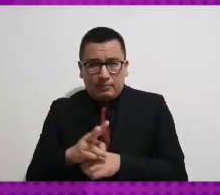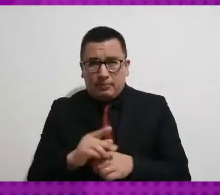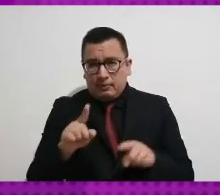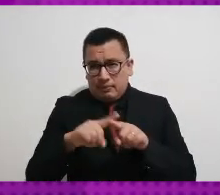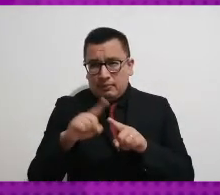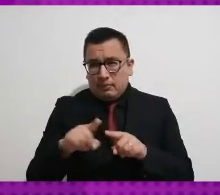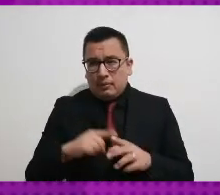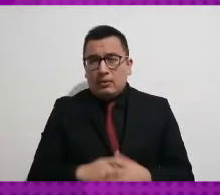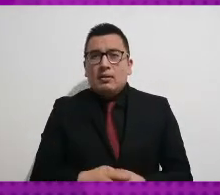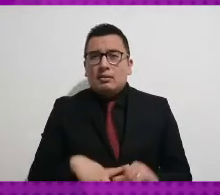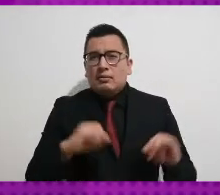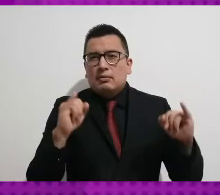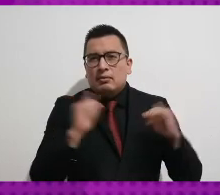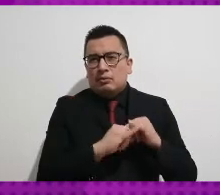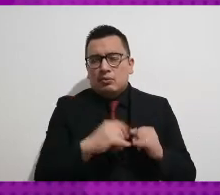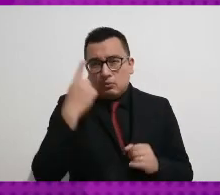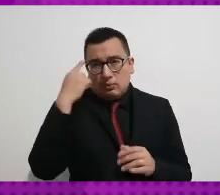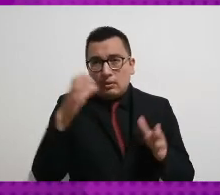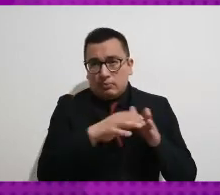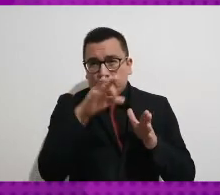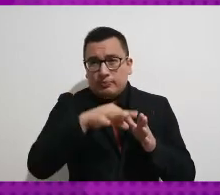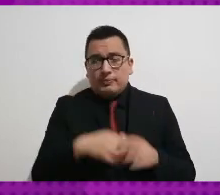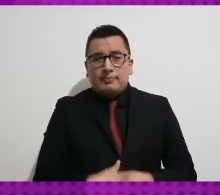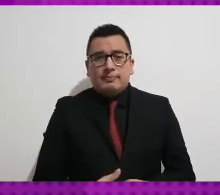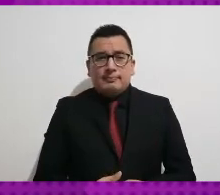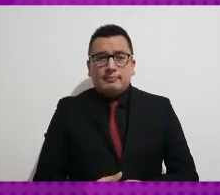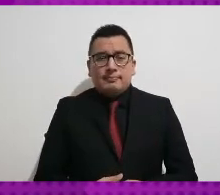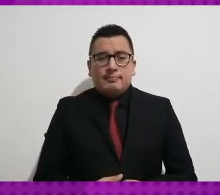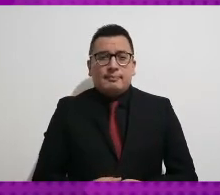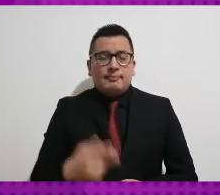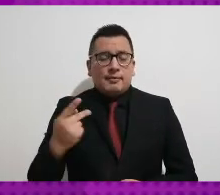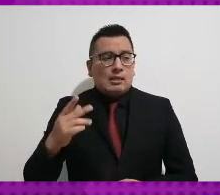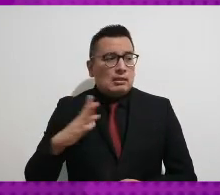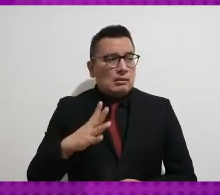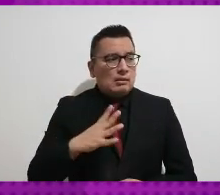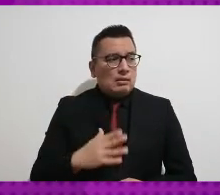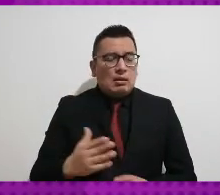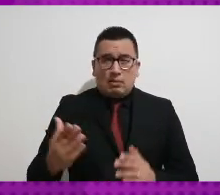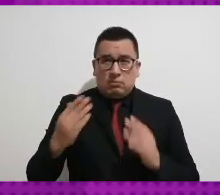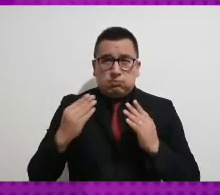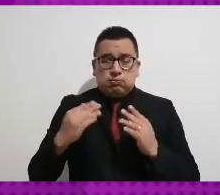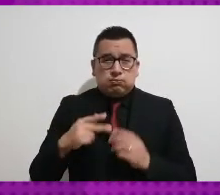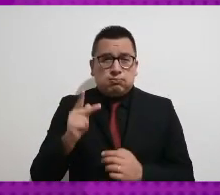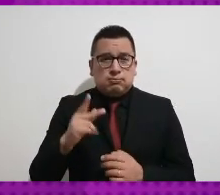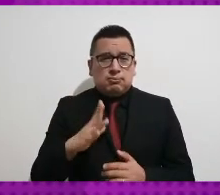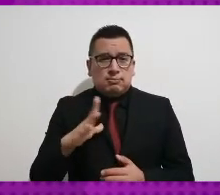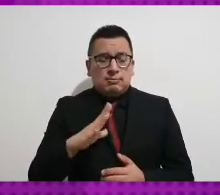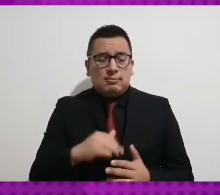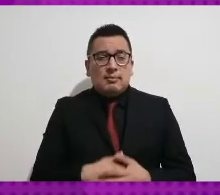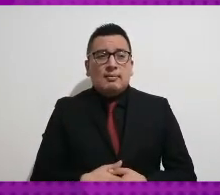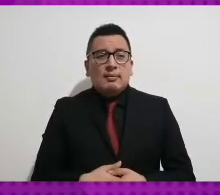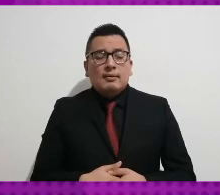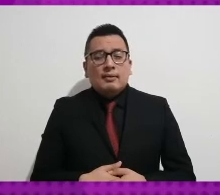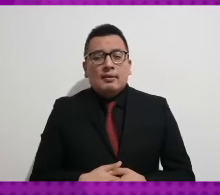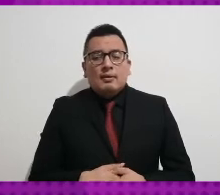Allí, obviamente, independiente de la capacitación que recibimos, también hay otras